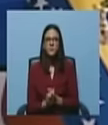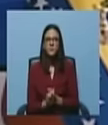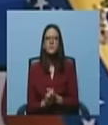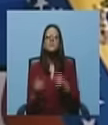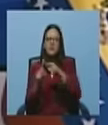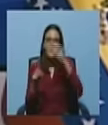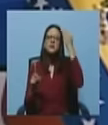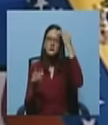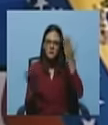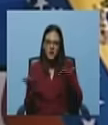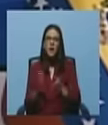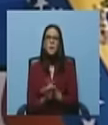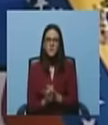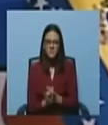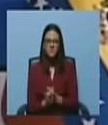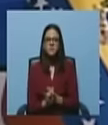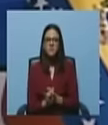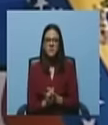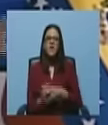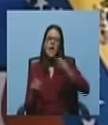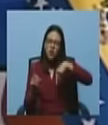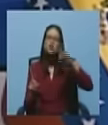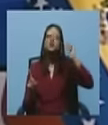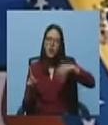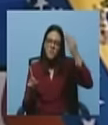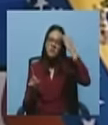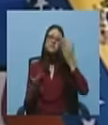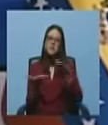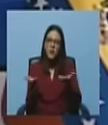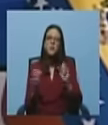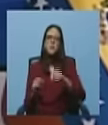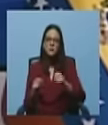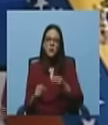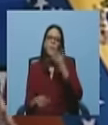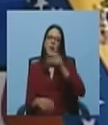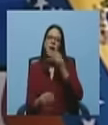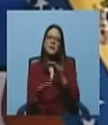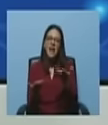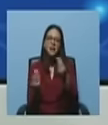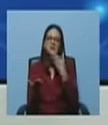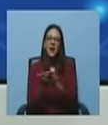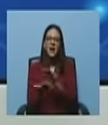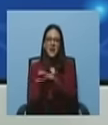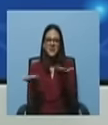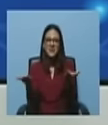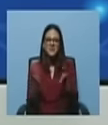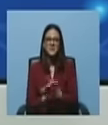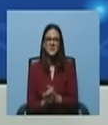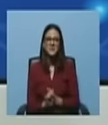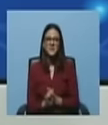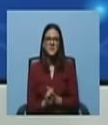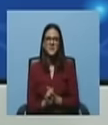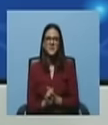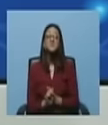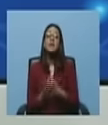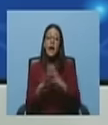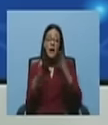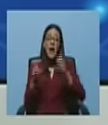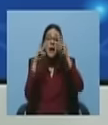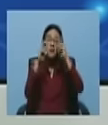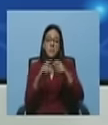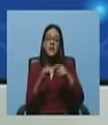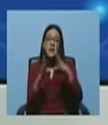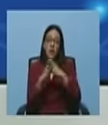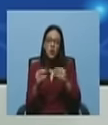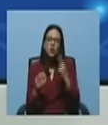Él lo sabe. Y nosotros también sabemos. Buenas tardes, muchas gracias. Bien, una amplia